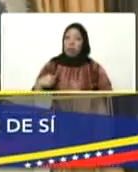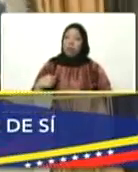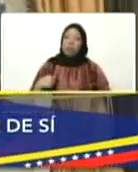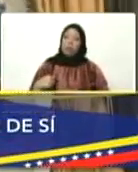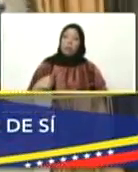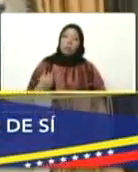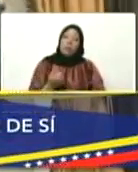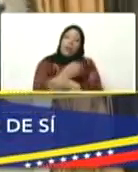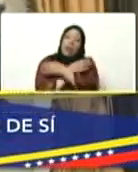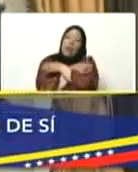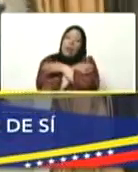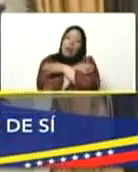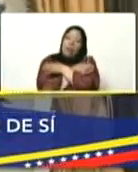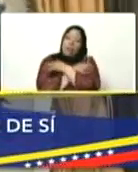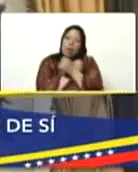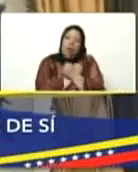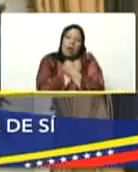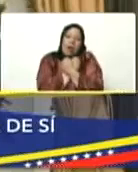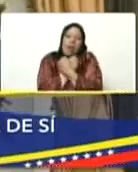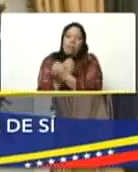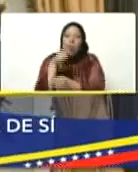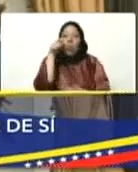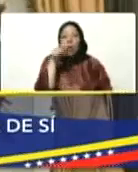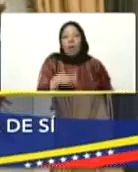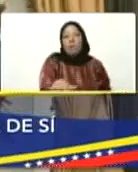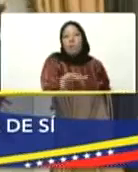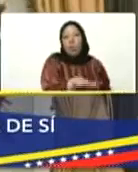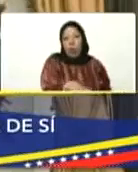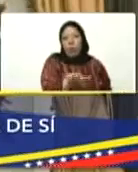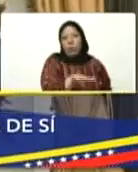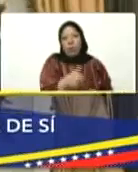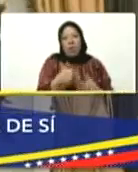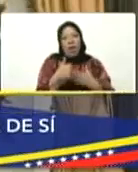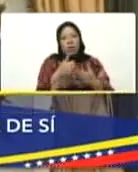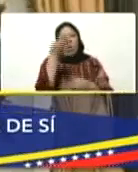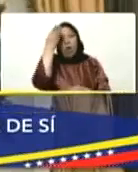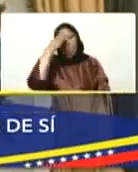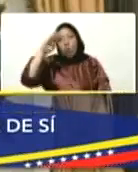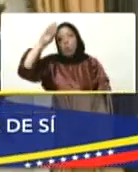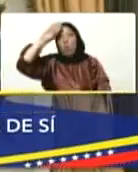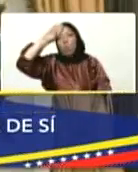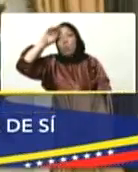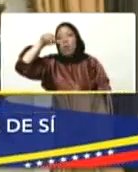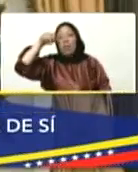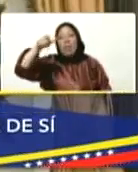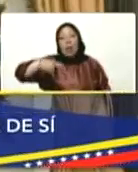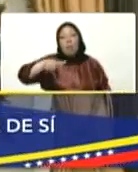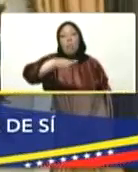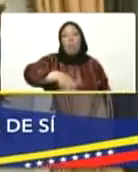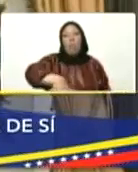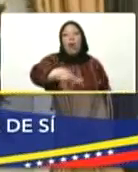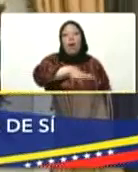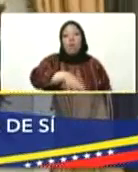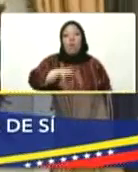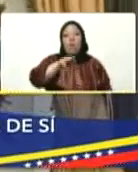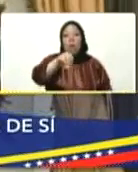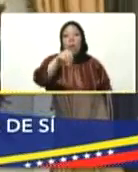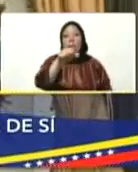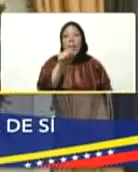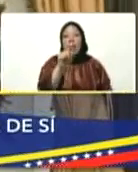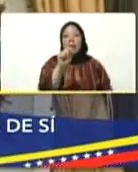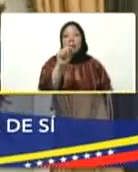el afecto y el amor del pueblo de Cuba, del pueblo de Matanza. Y ustedes fueron a llevar allá el amor y